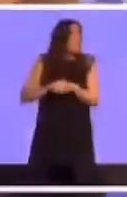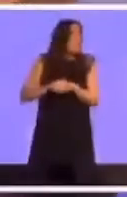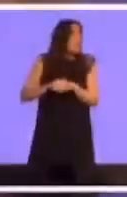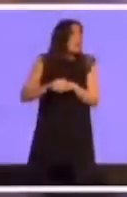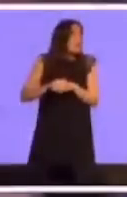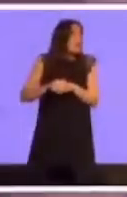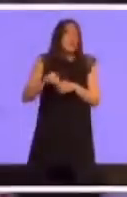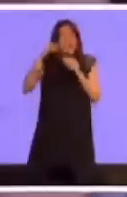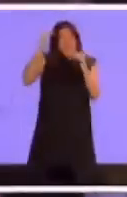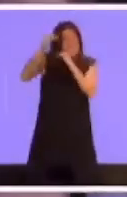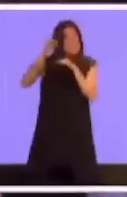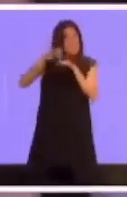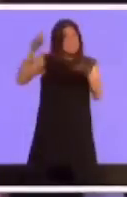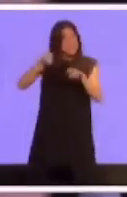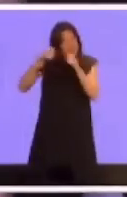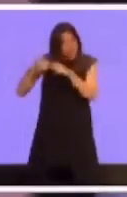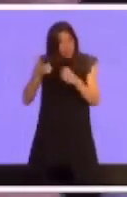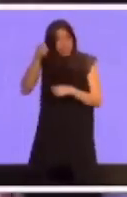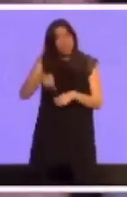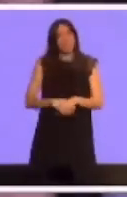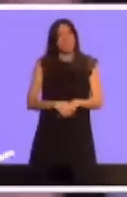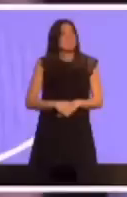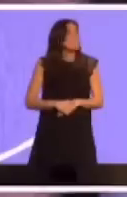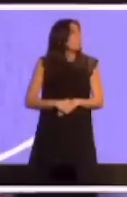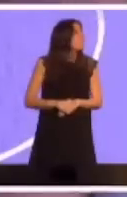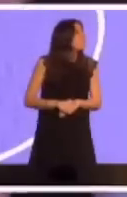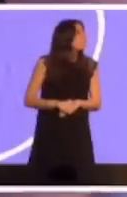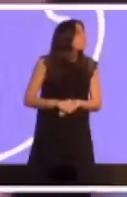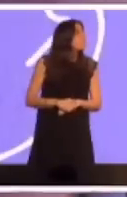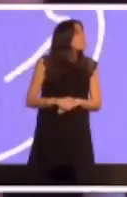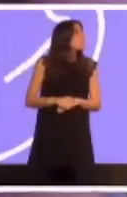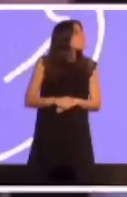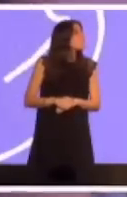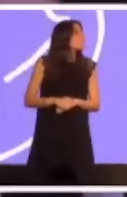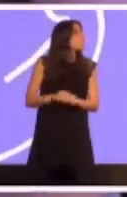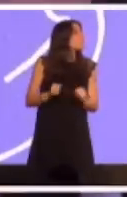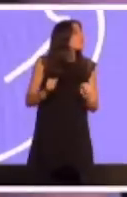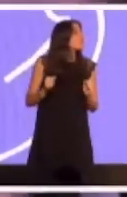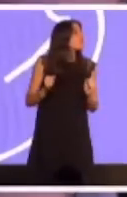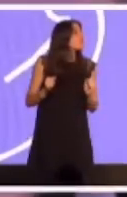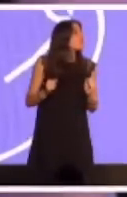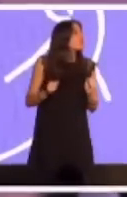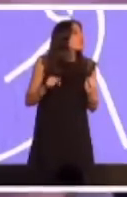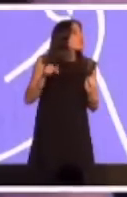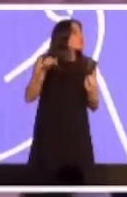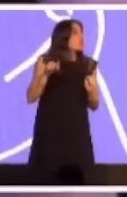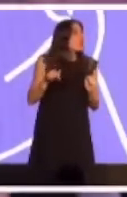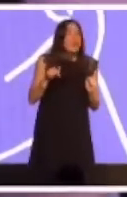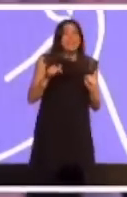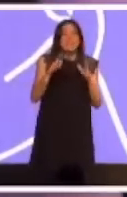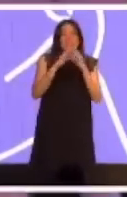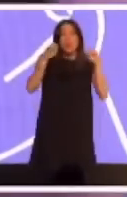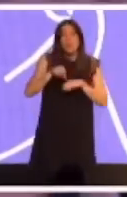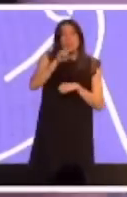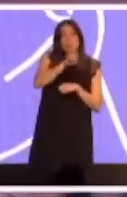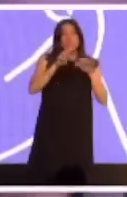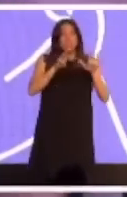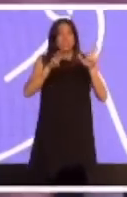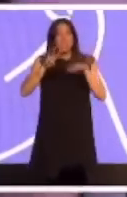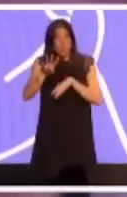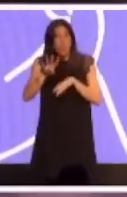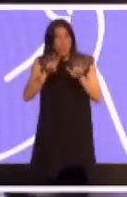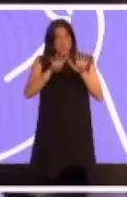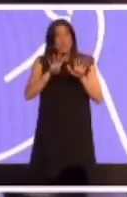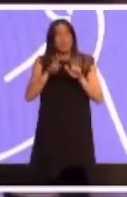reventar ese techo de cristal nuestra prioridad es el convenio 189 de la oit